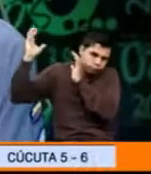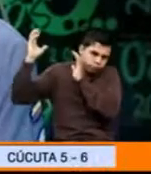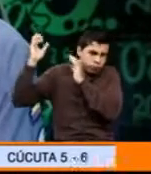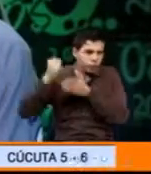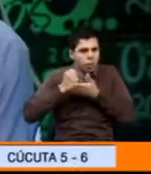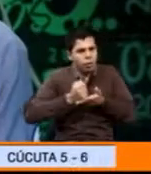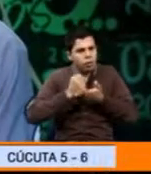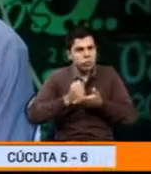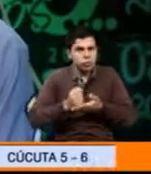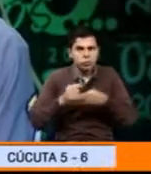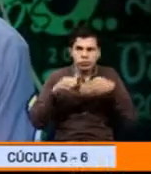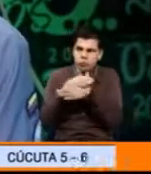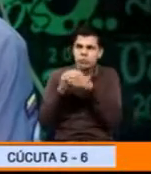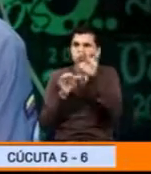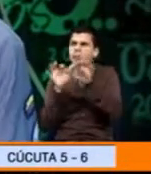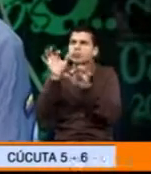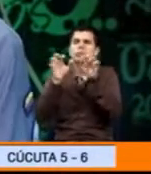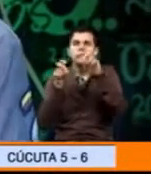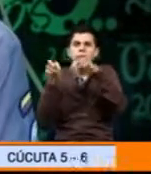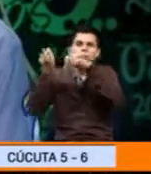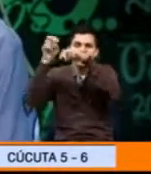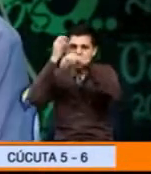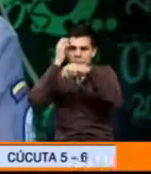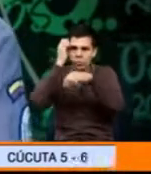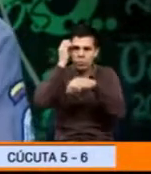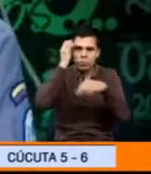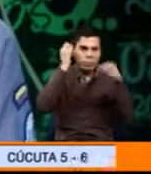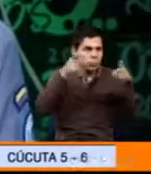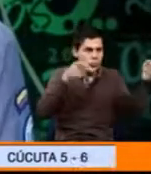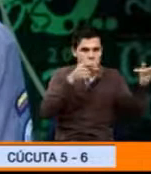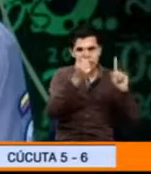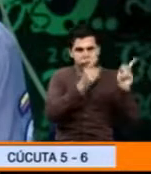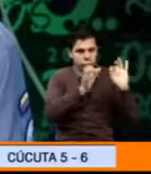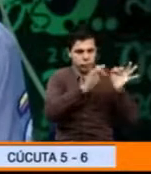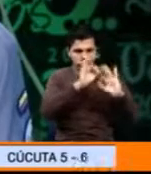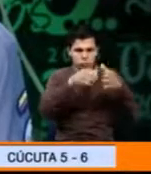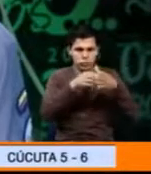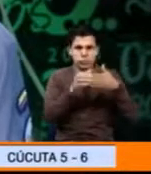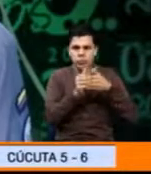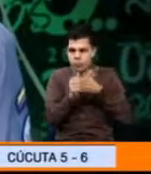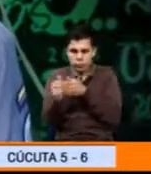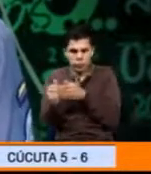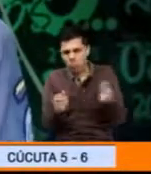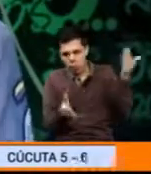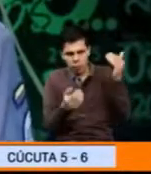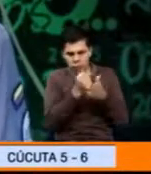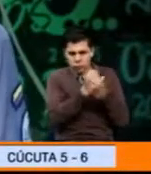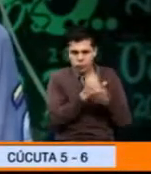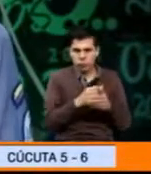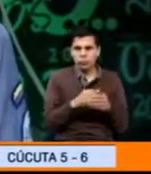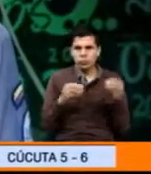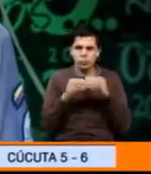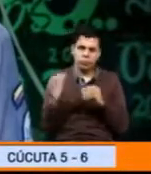al interior del parque, para escalar. Entonces eso lo que nos ha permitido es que la gente se está organizando, los guías turísticos se están organizando, los